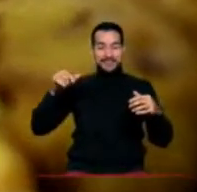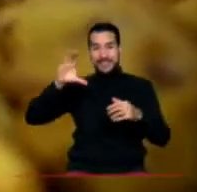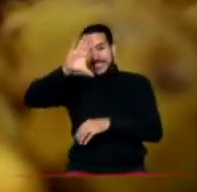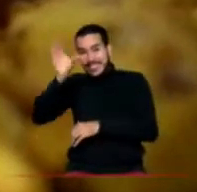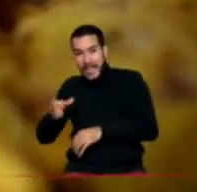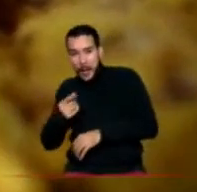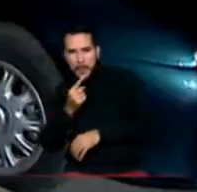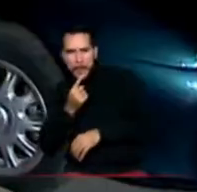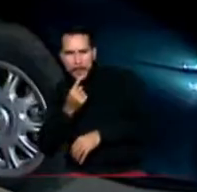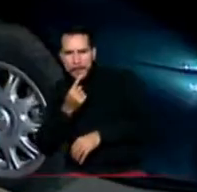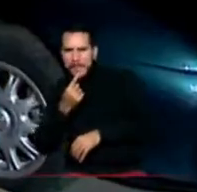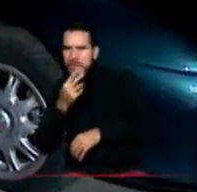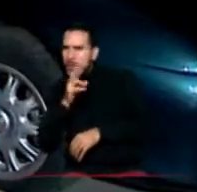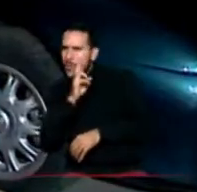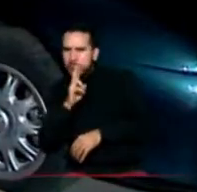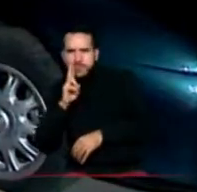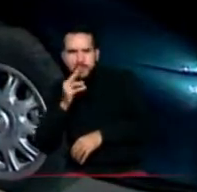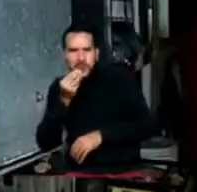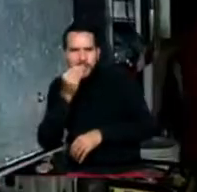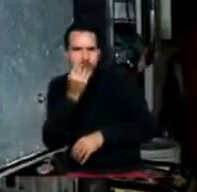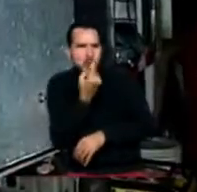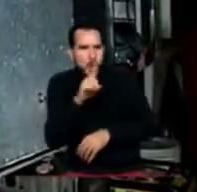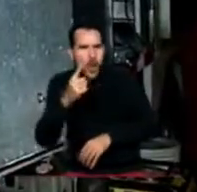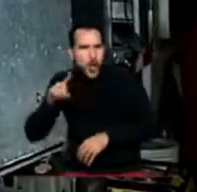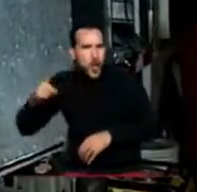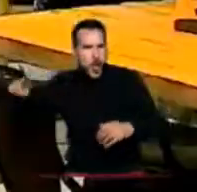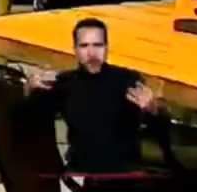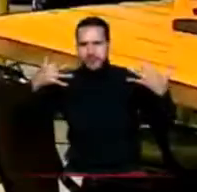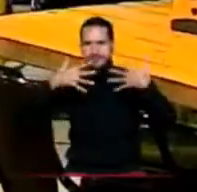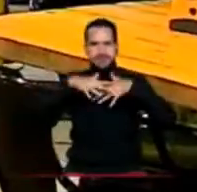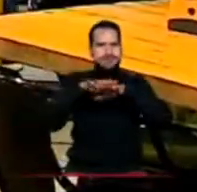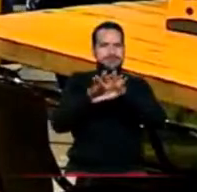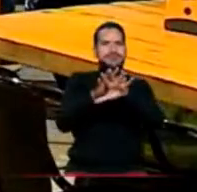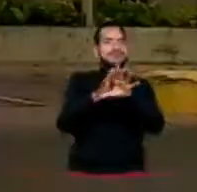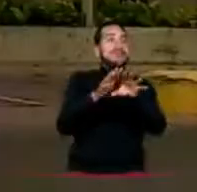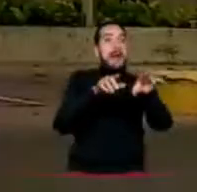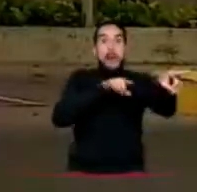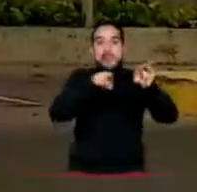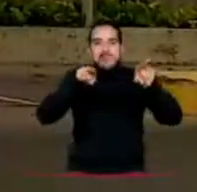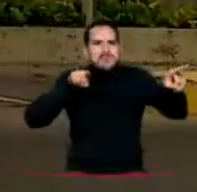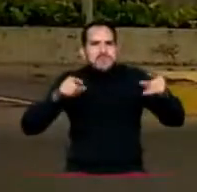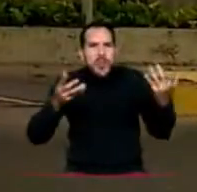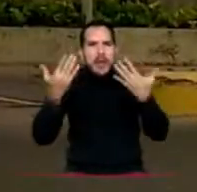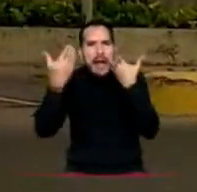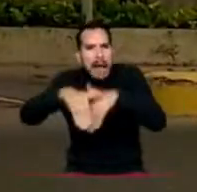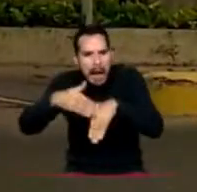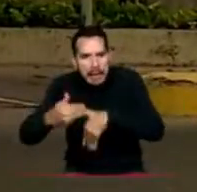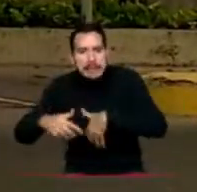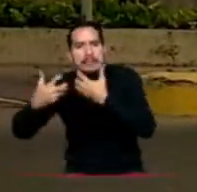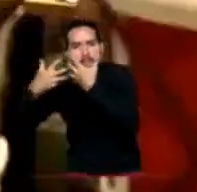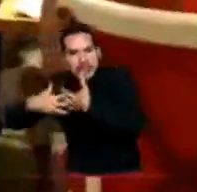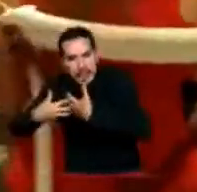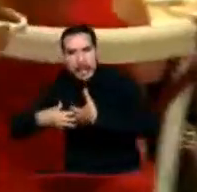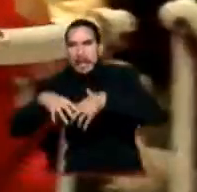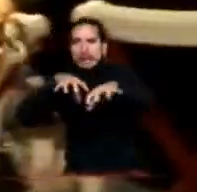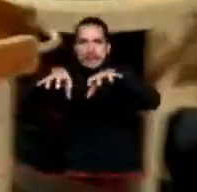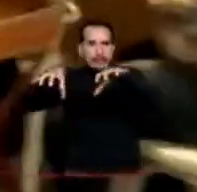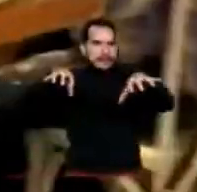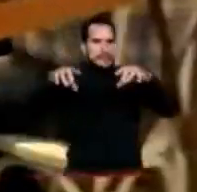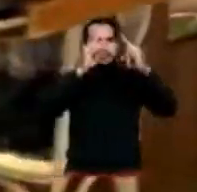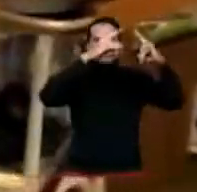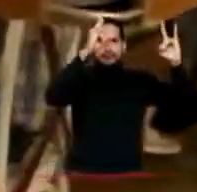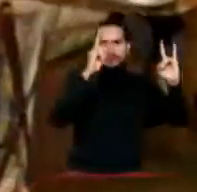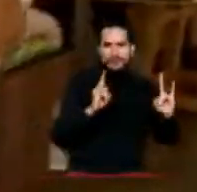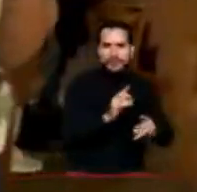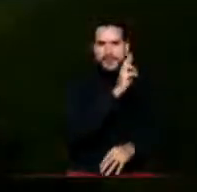para degustar el paladar, ya sea en la calle, en kioscos, restaurantes, lugares de comidas ya reconocidas o en los más